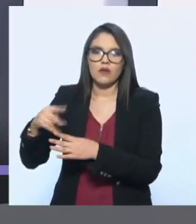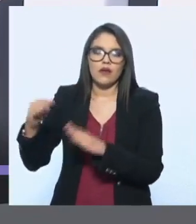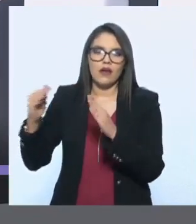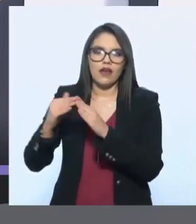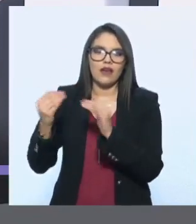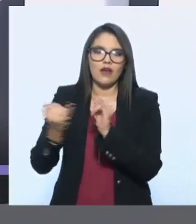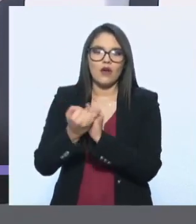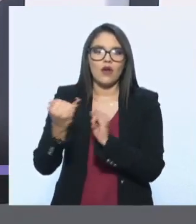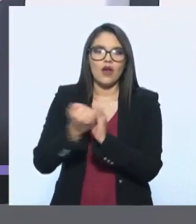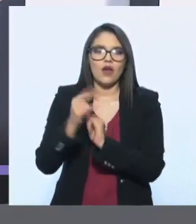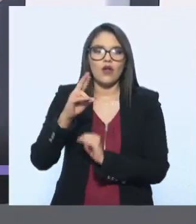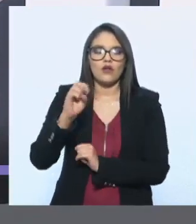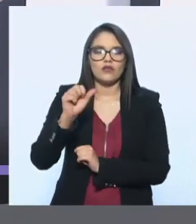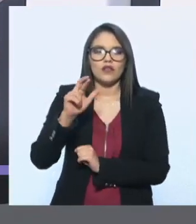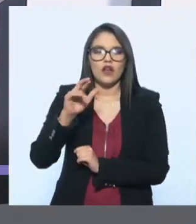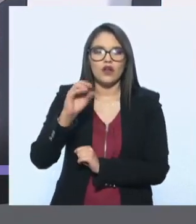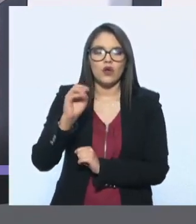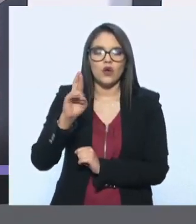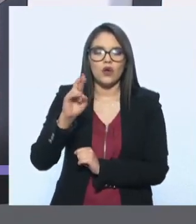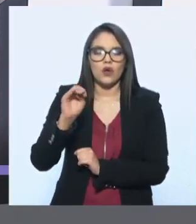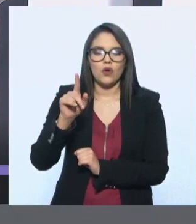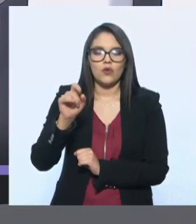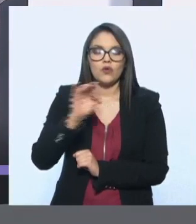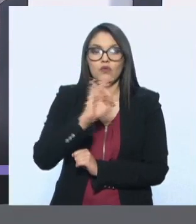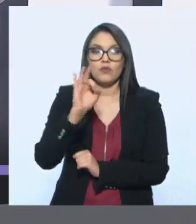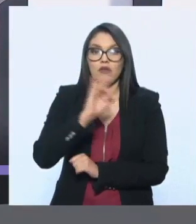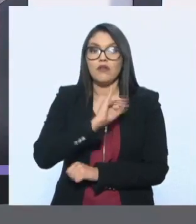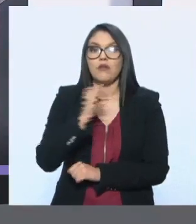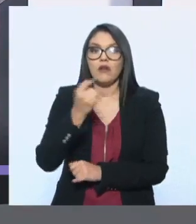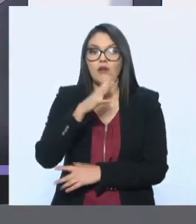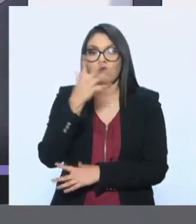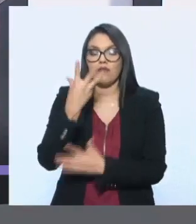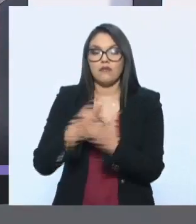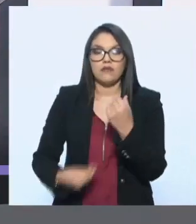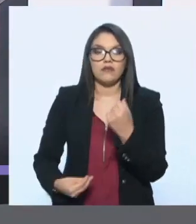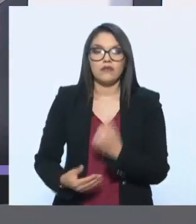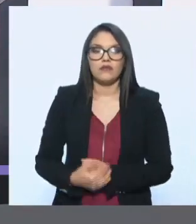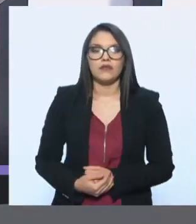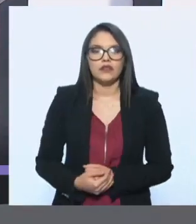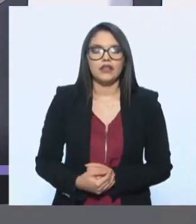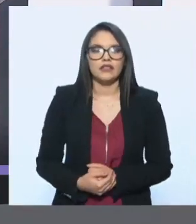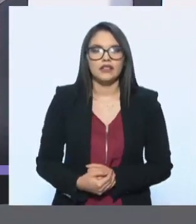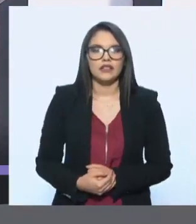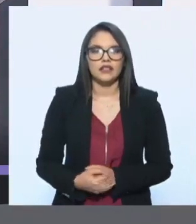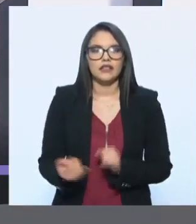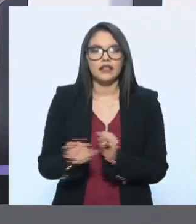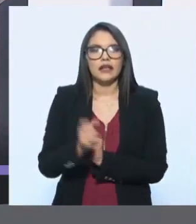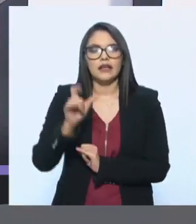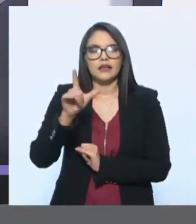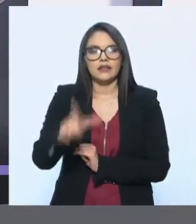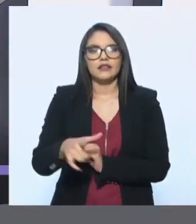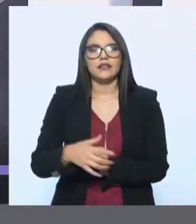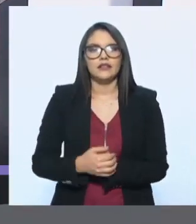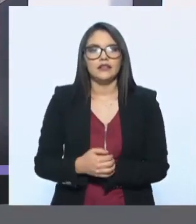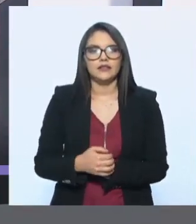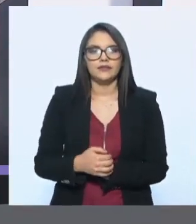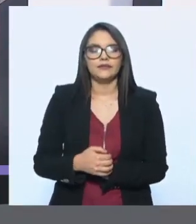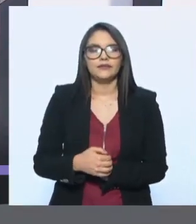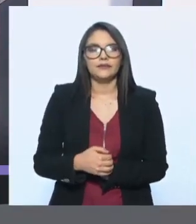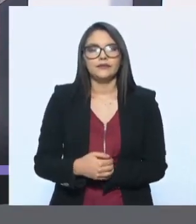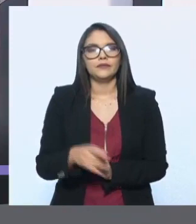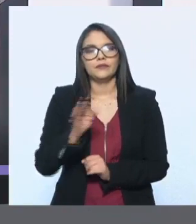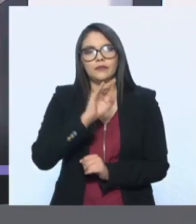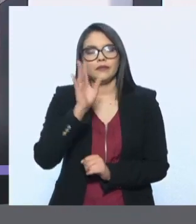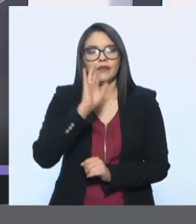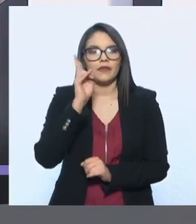Robles, porque podría existir el intento de fuga. Él se mostró muy confiado, pensó que no iba a poder ser detenido, pero ya vio